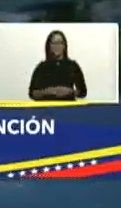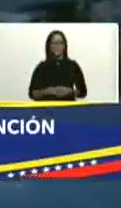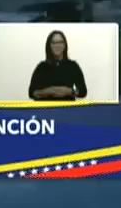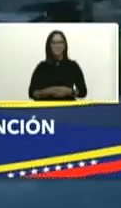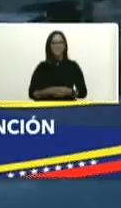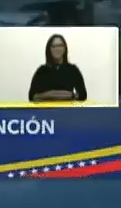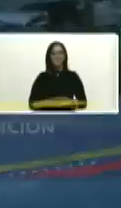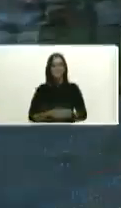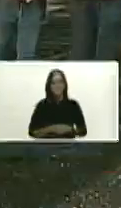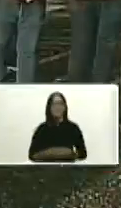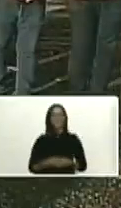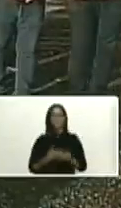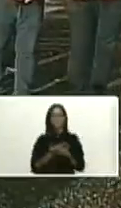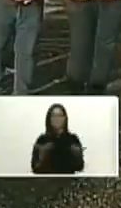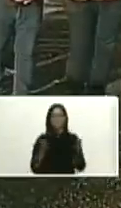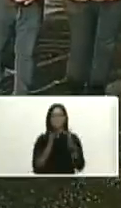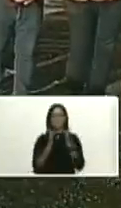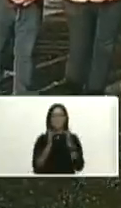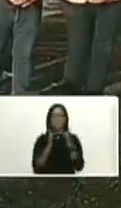adelante mi comandante